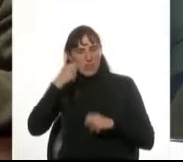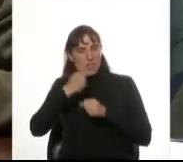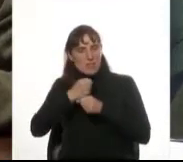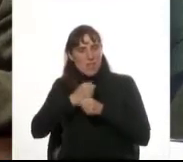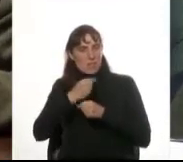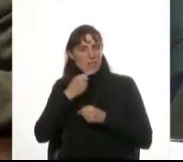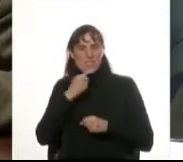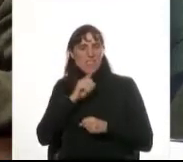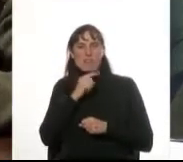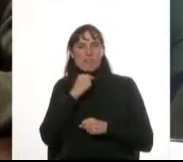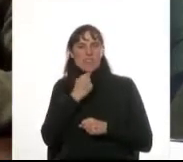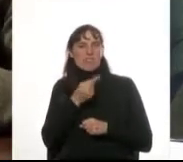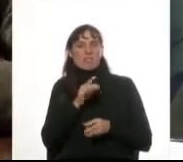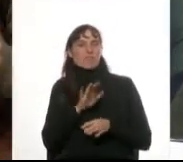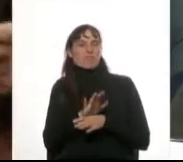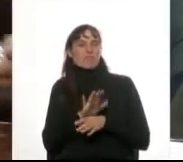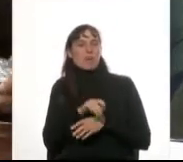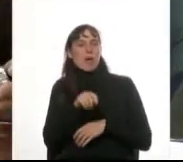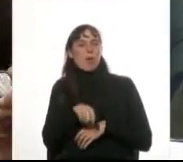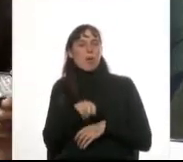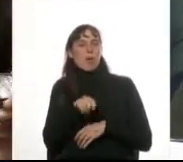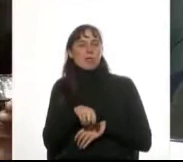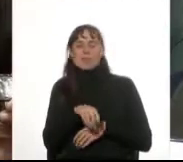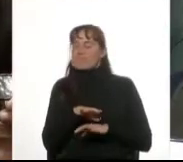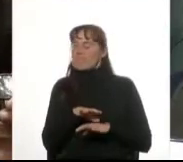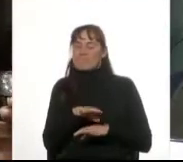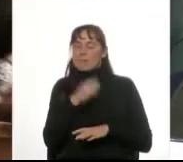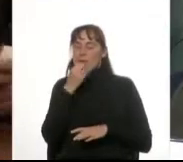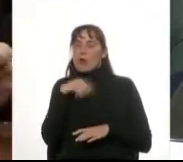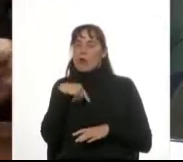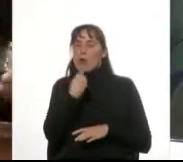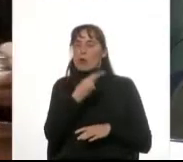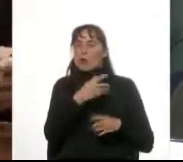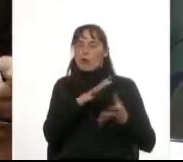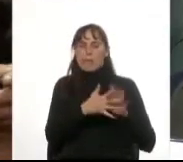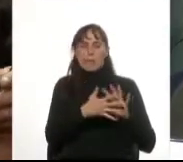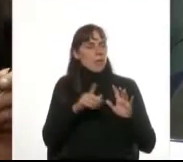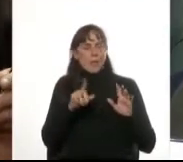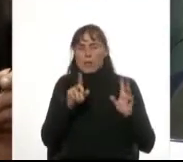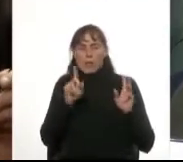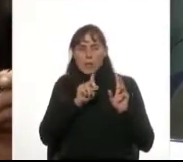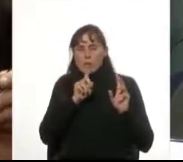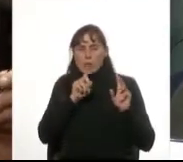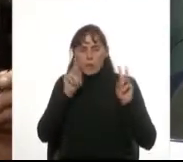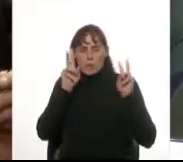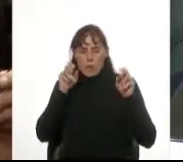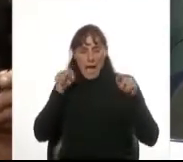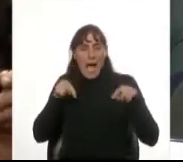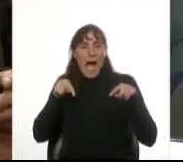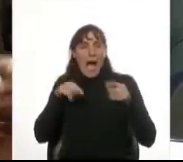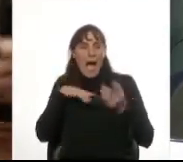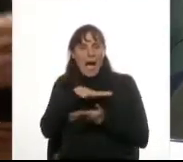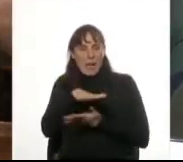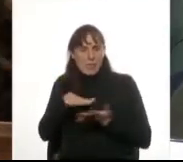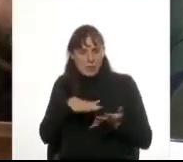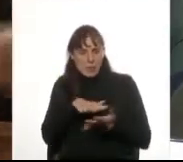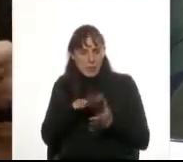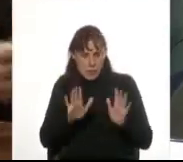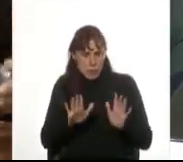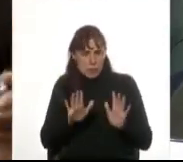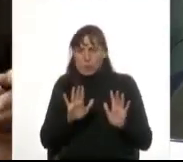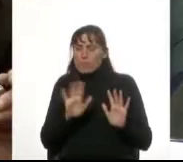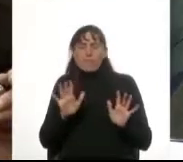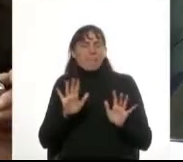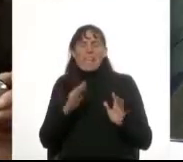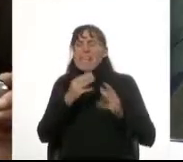y que en definitiva son otros los mecanismos. No lo digo por este caso, lo digo como